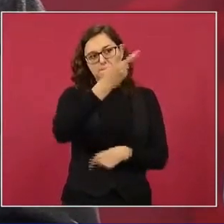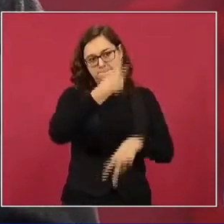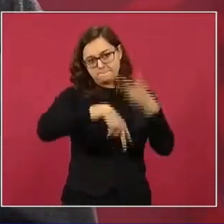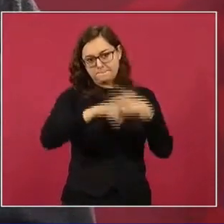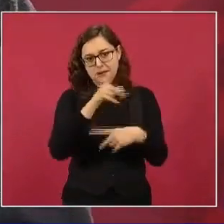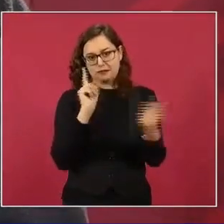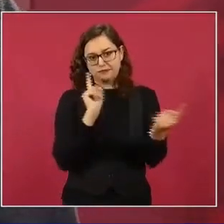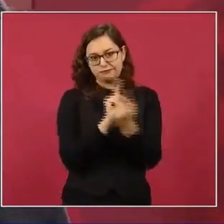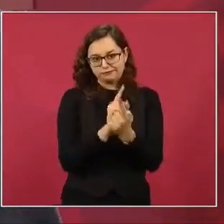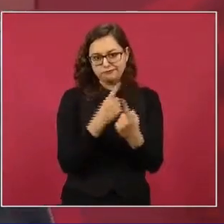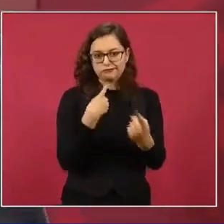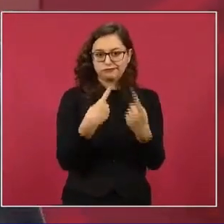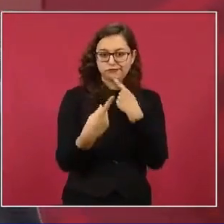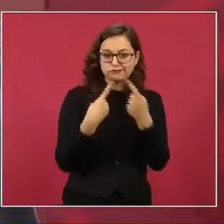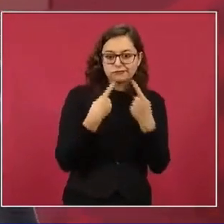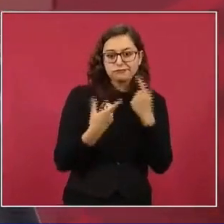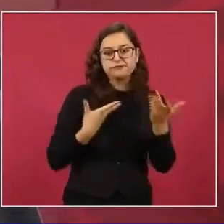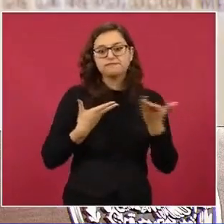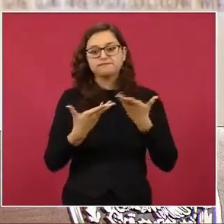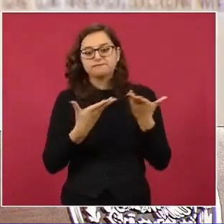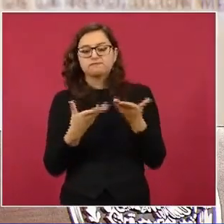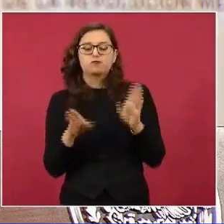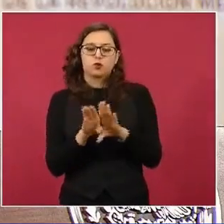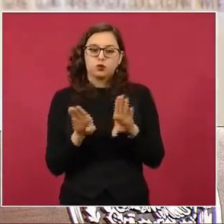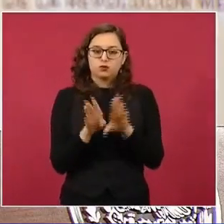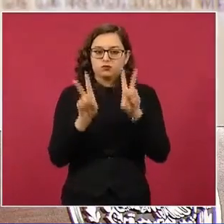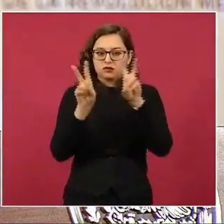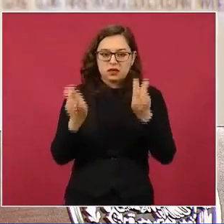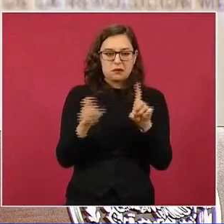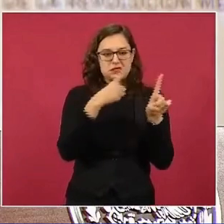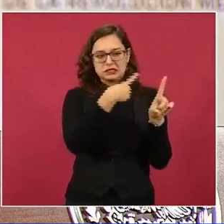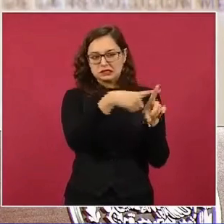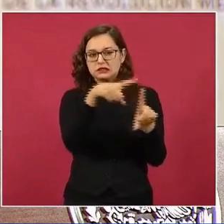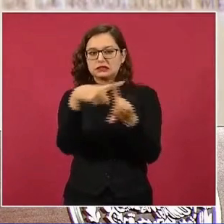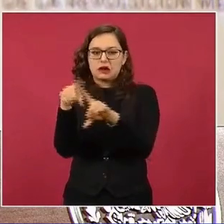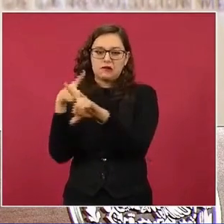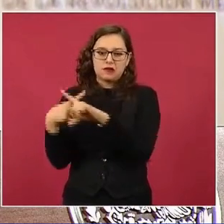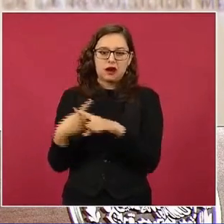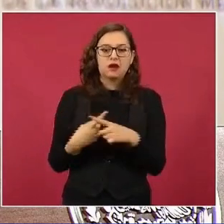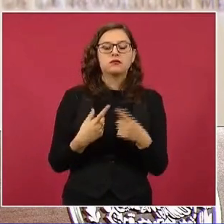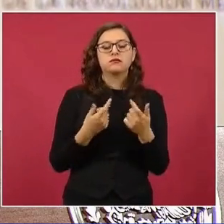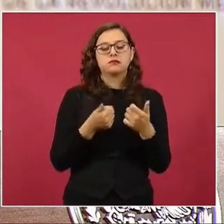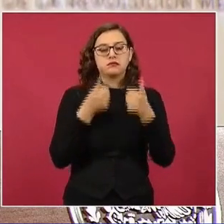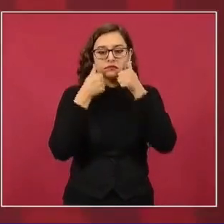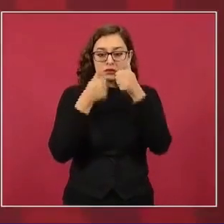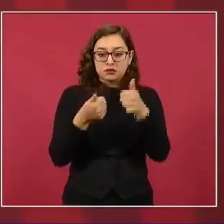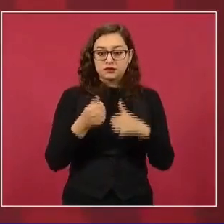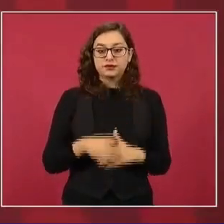recibirla y a tratar asuntos de interés.